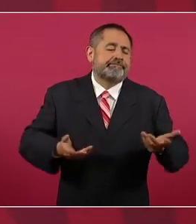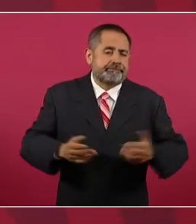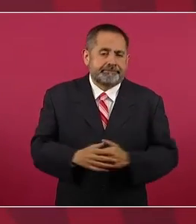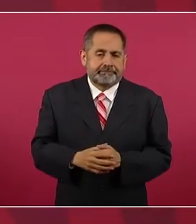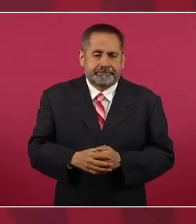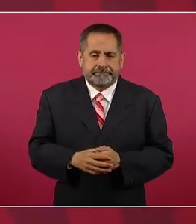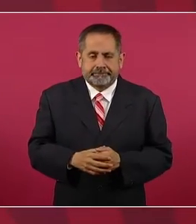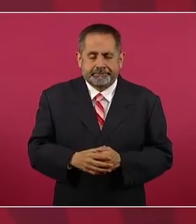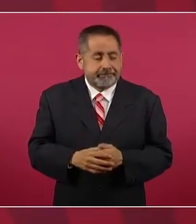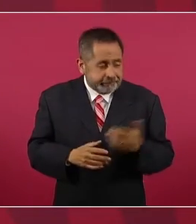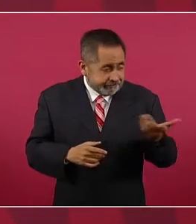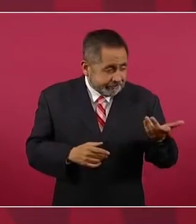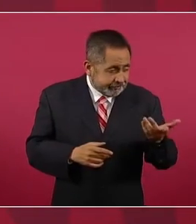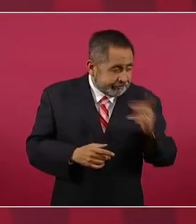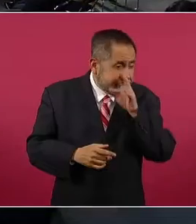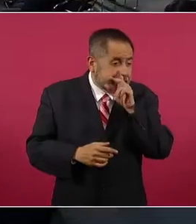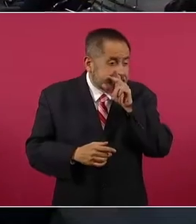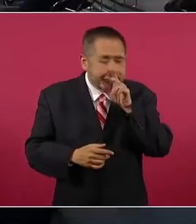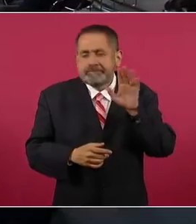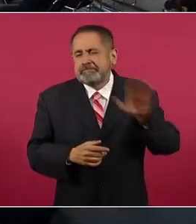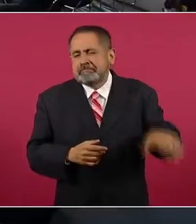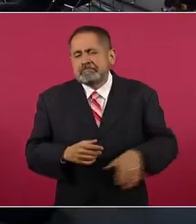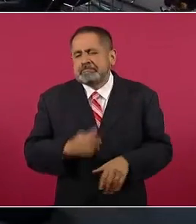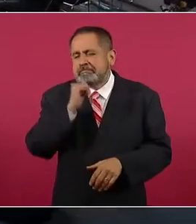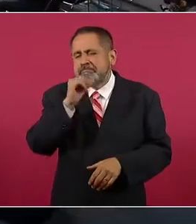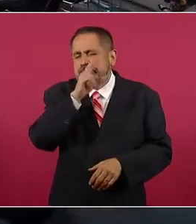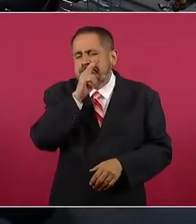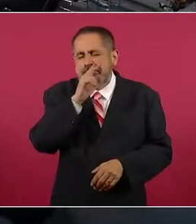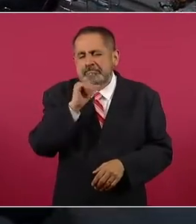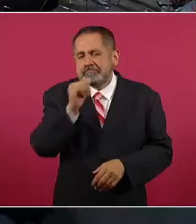No debe de preocuparnos eso.